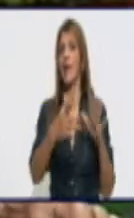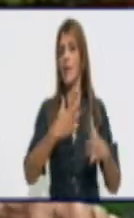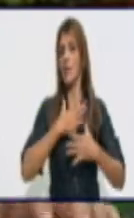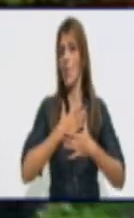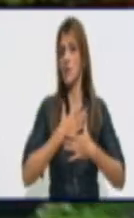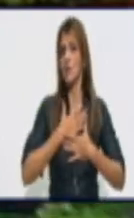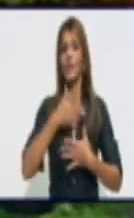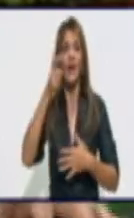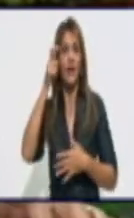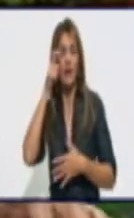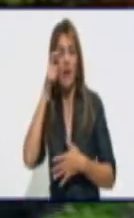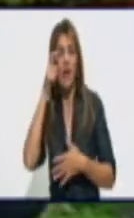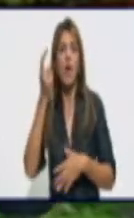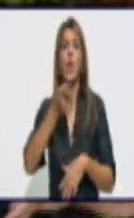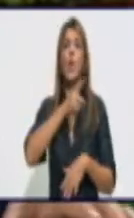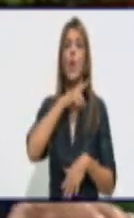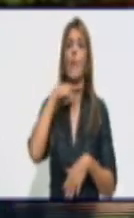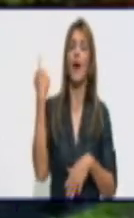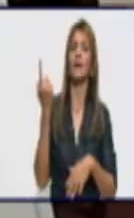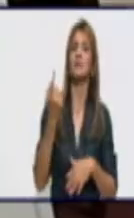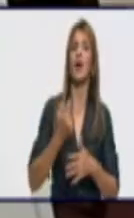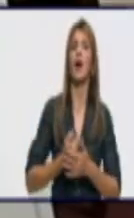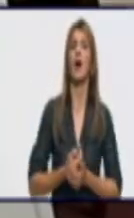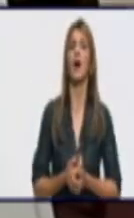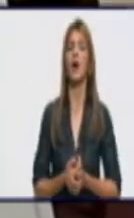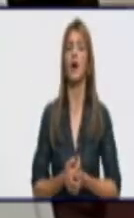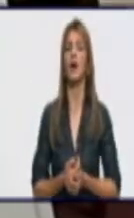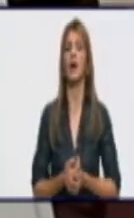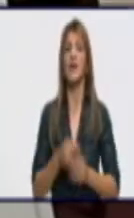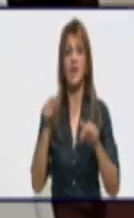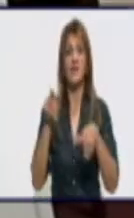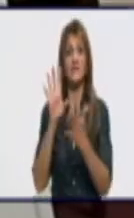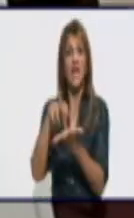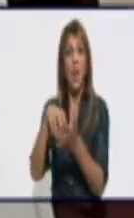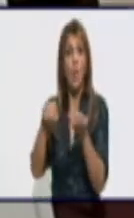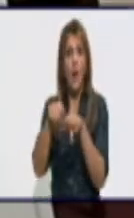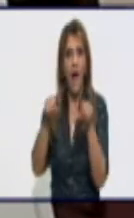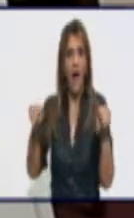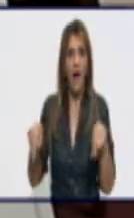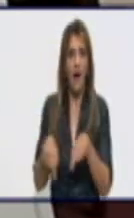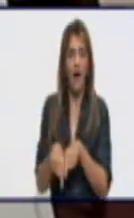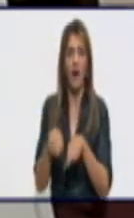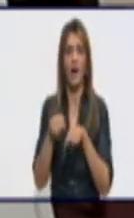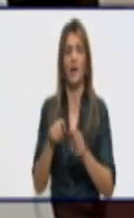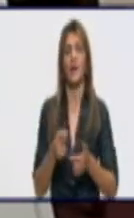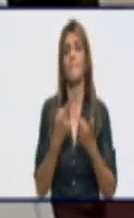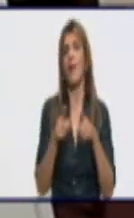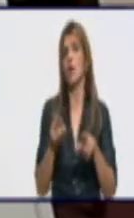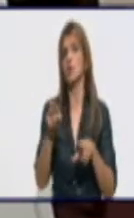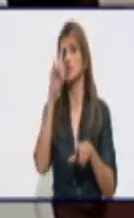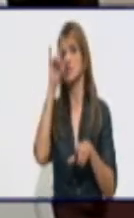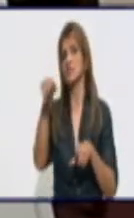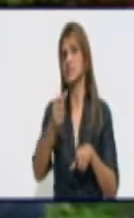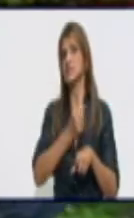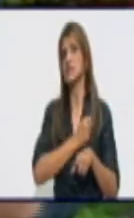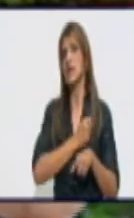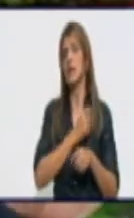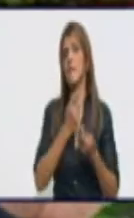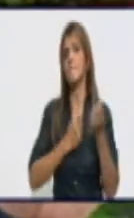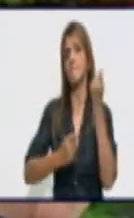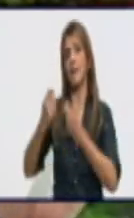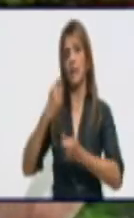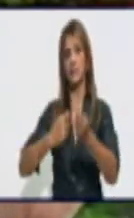mata en una losa sanitaria, en el propio matadero, como tú acabas de decir, Roger, pero si él quiere venderlo,